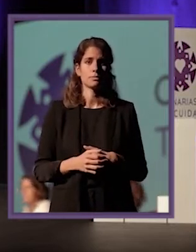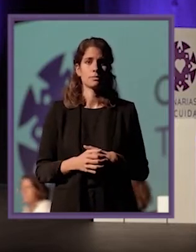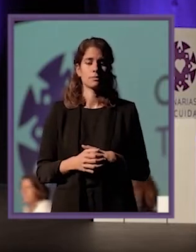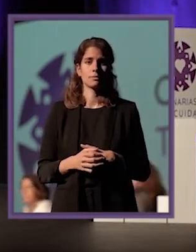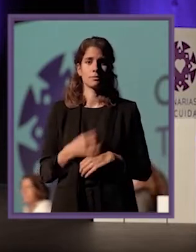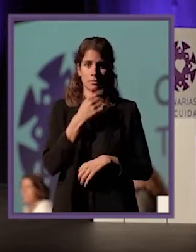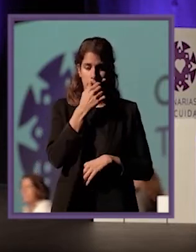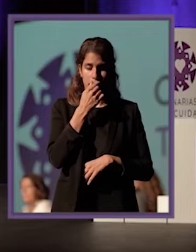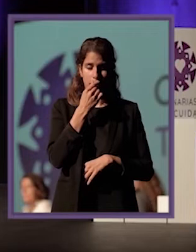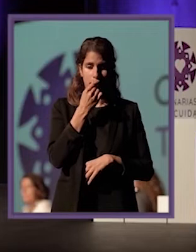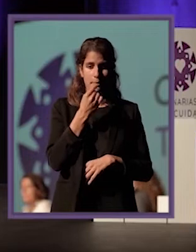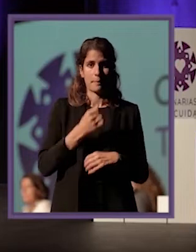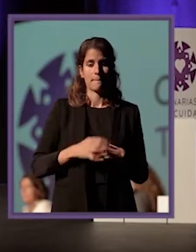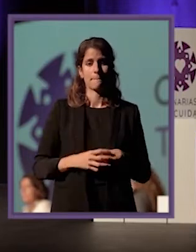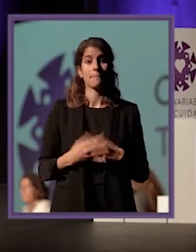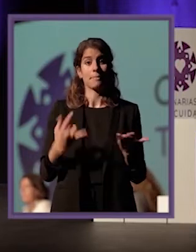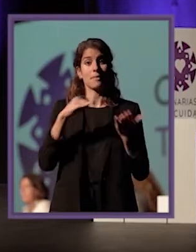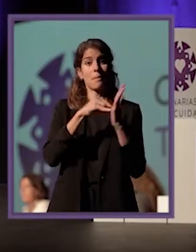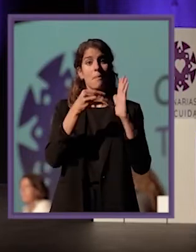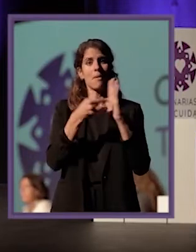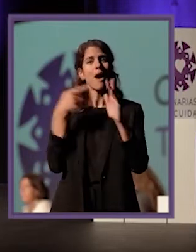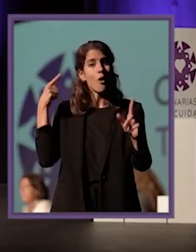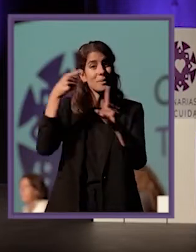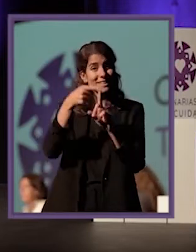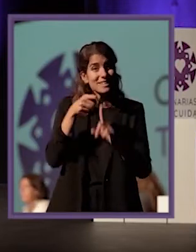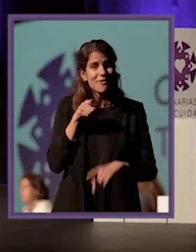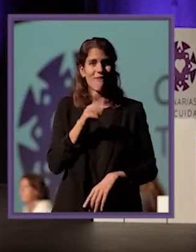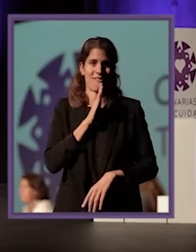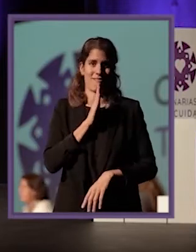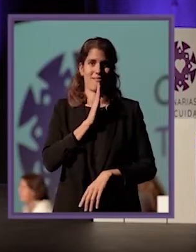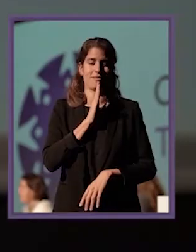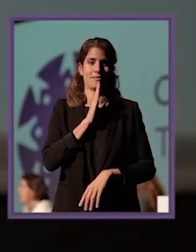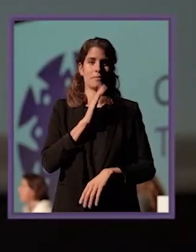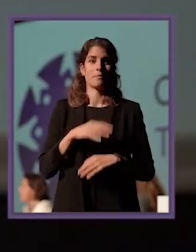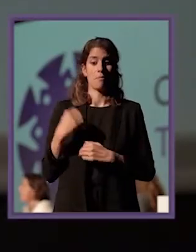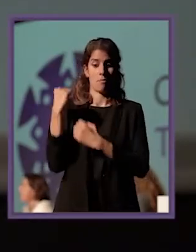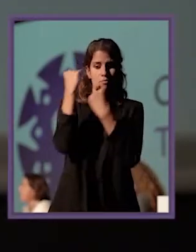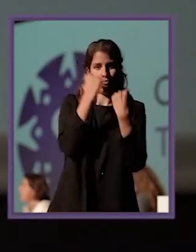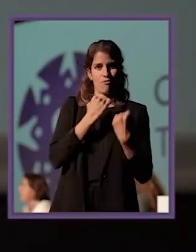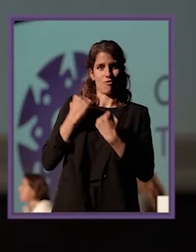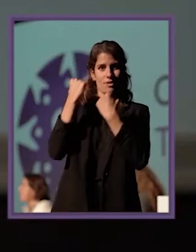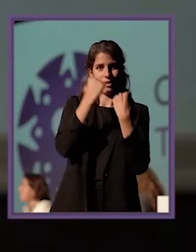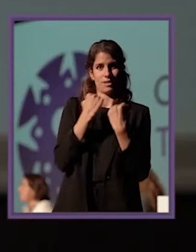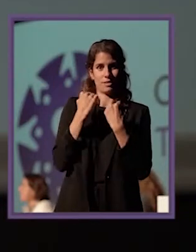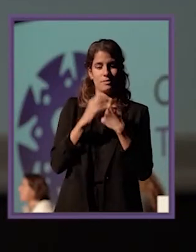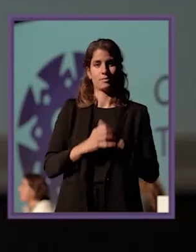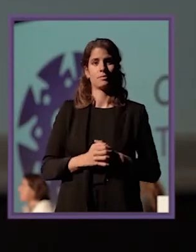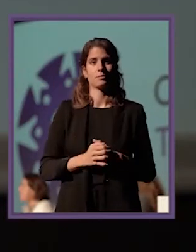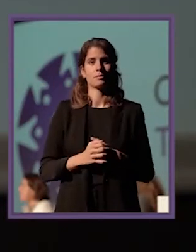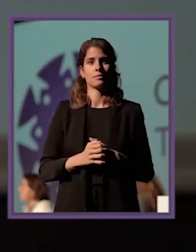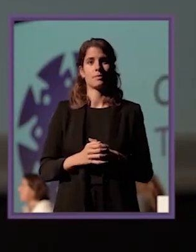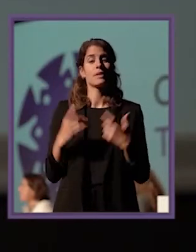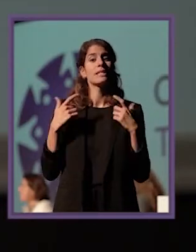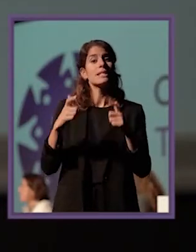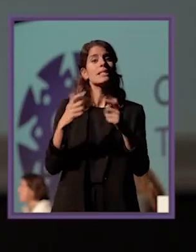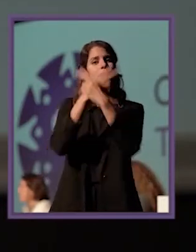pues, este plan Canarias Te Cuida, el protegernos, el que el sector público